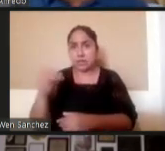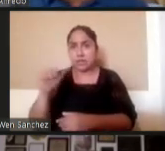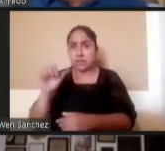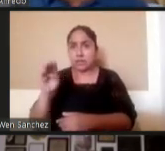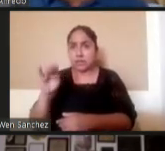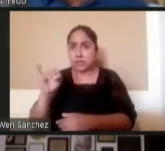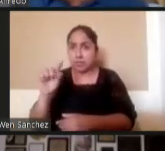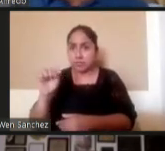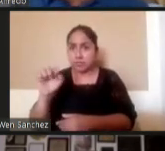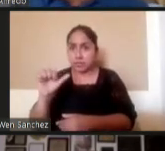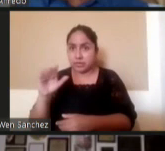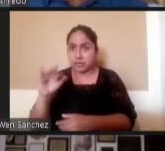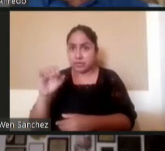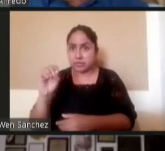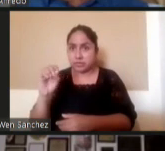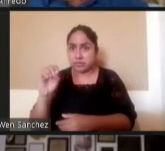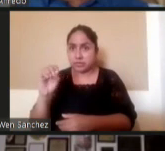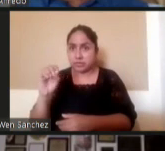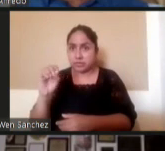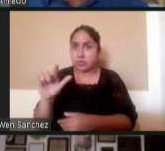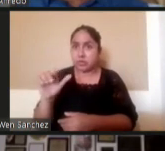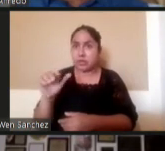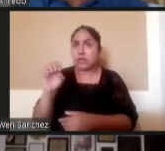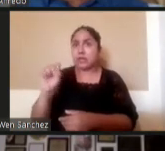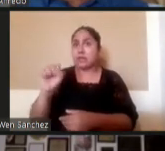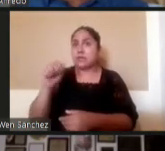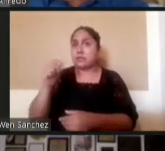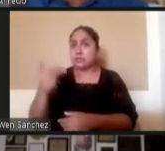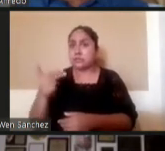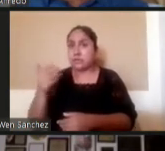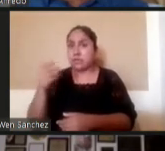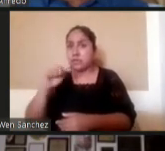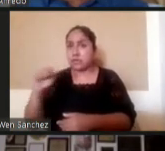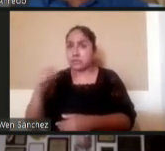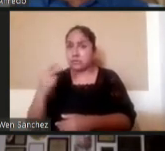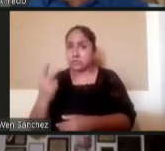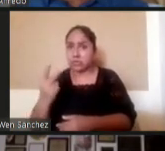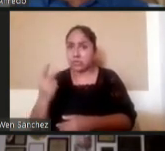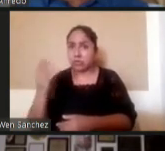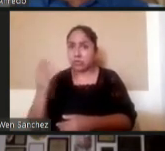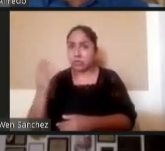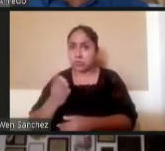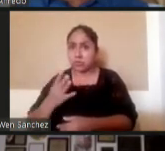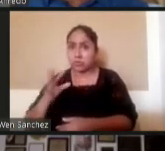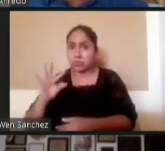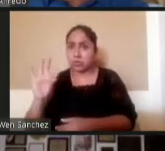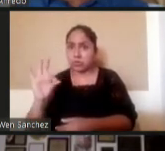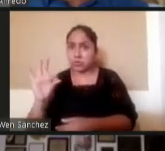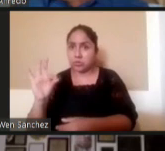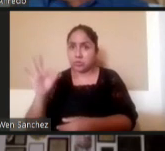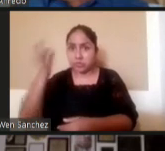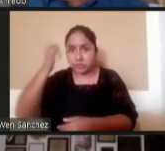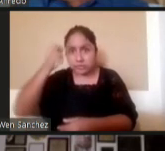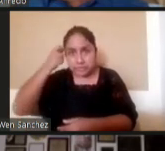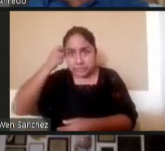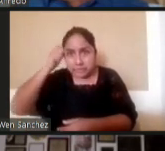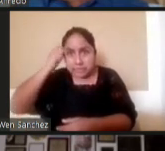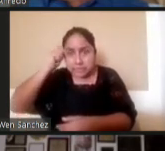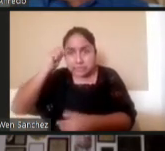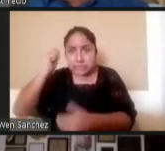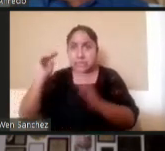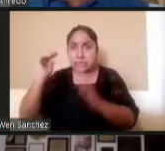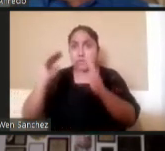a una zonificación SH-2, diagonal 40, servicios y habitacional, con